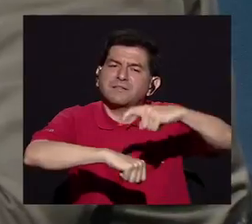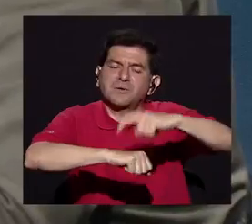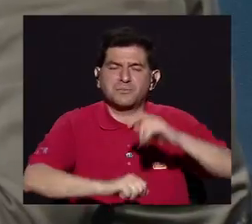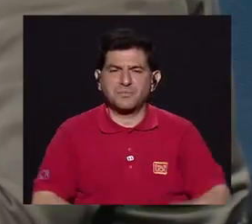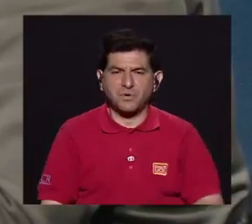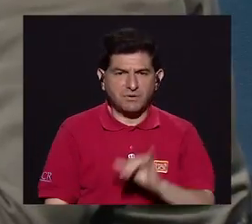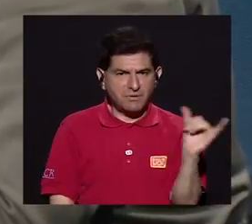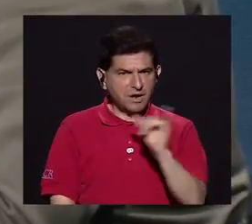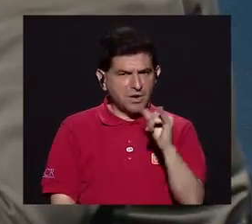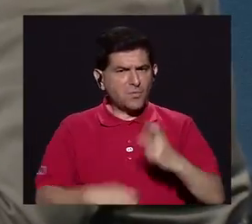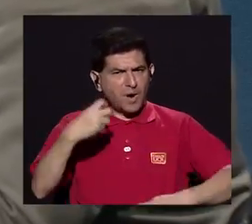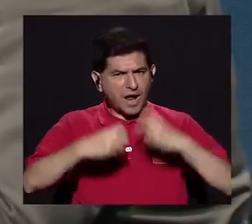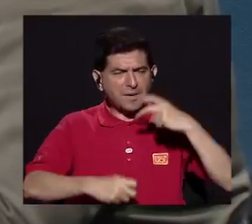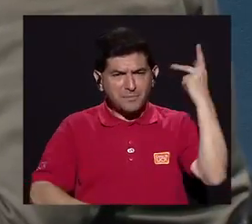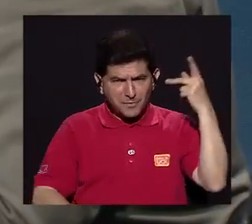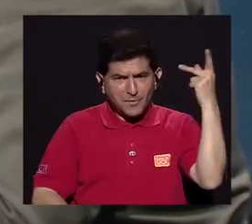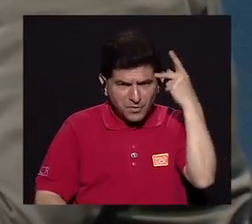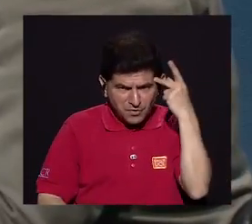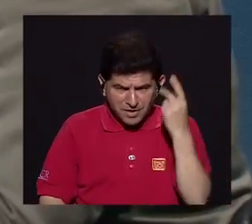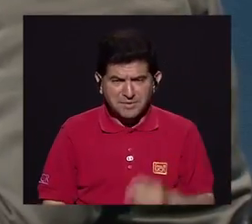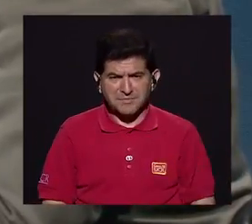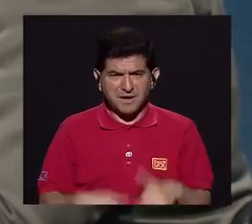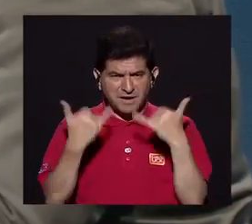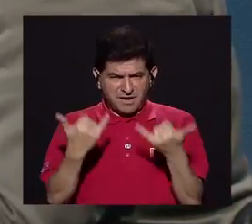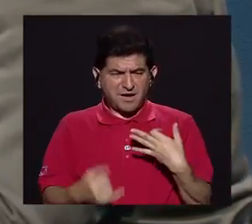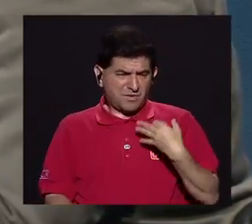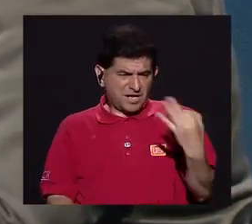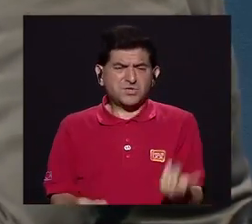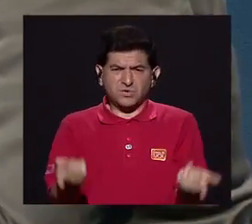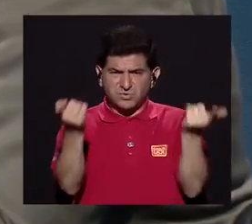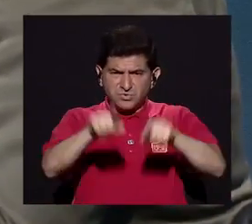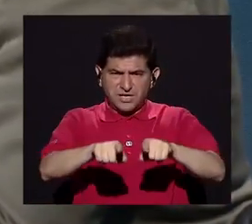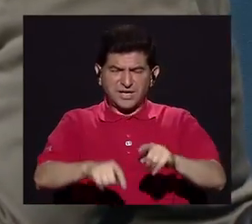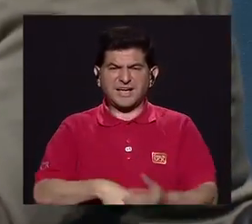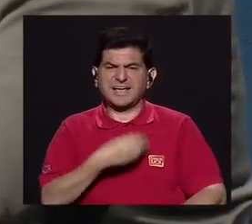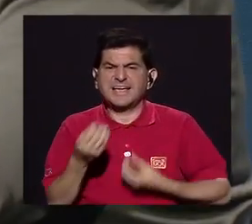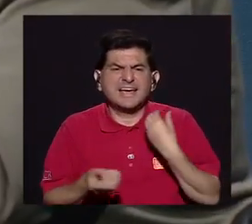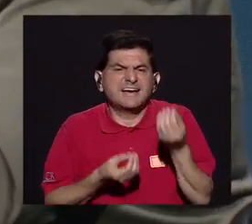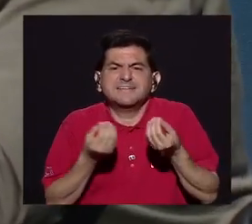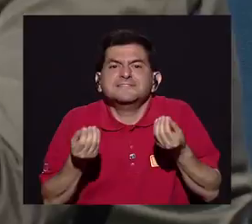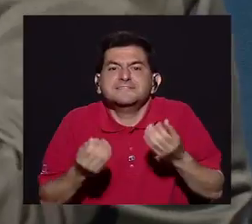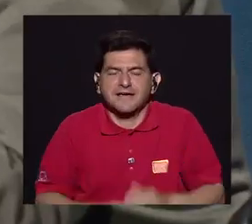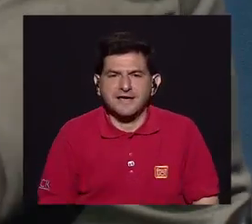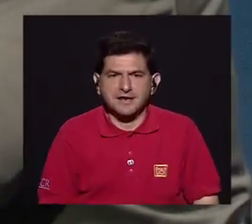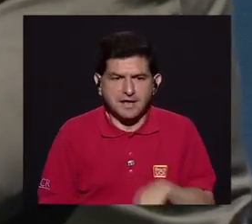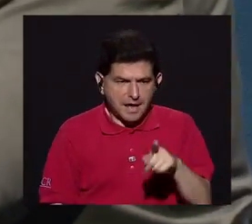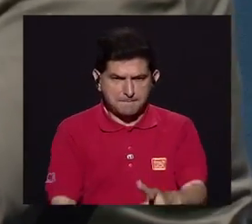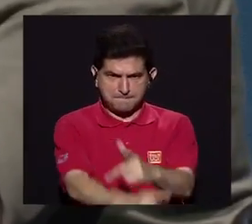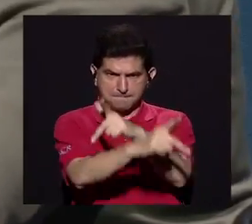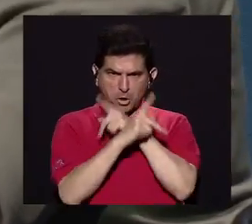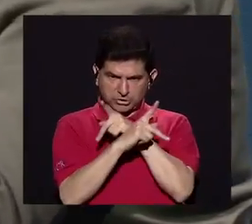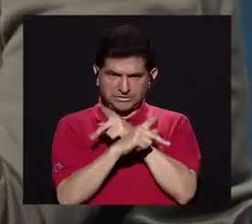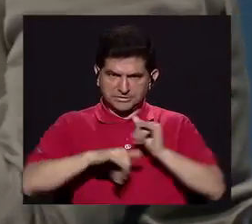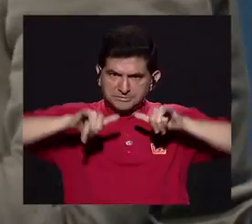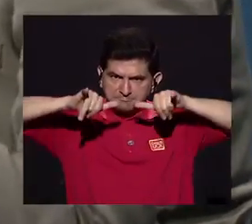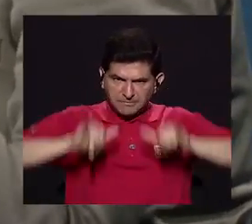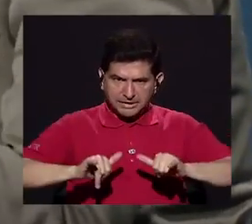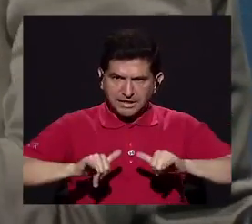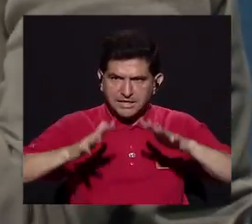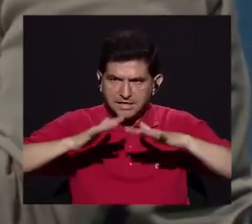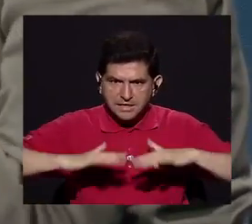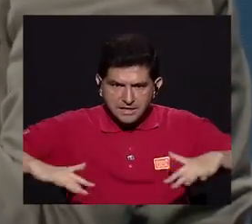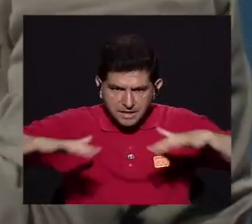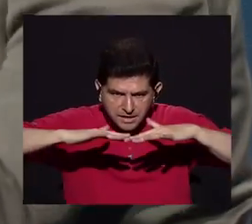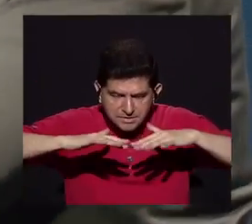Y creo que es también un problema en la política que vivimos cotidianamente. ¿Cómo hacemos como para blindarlo y sostenerlo en